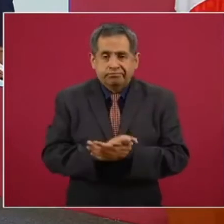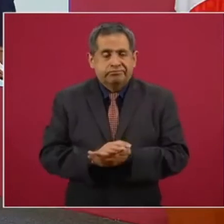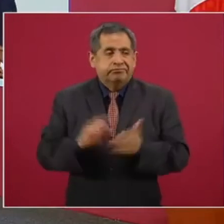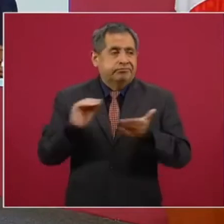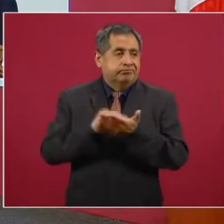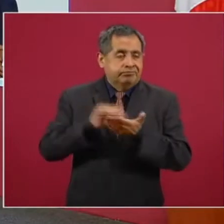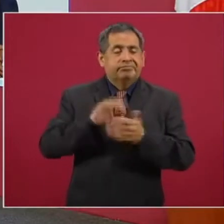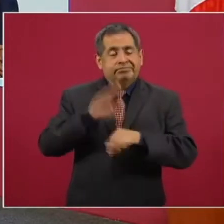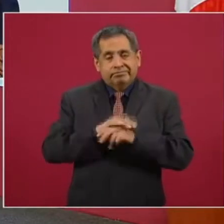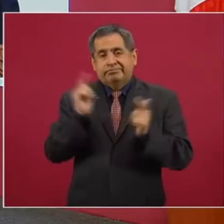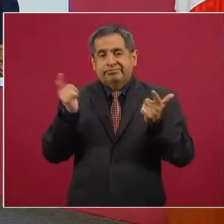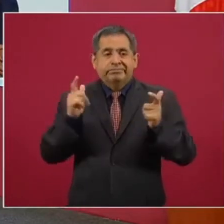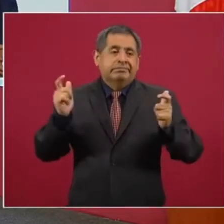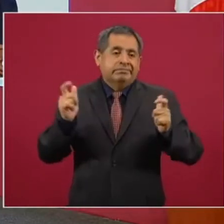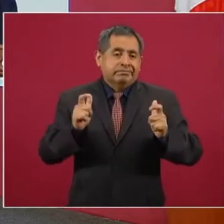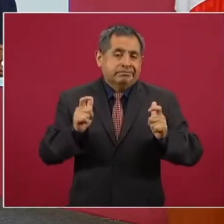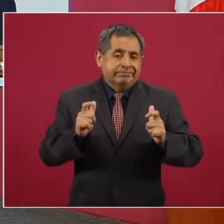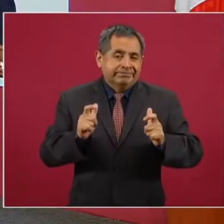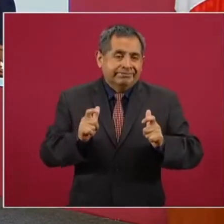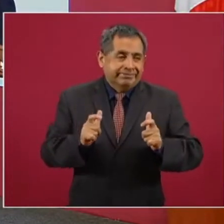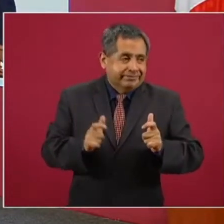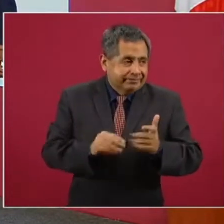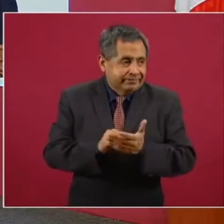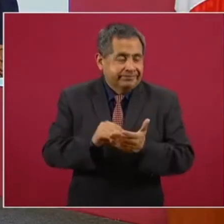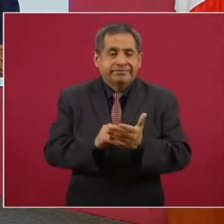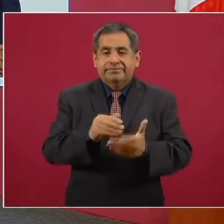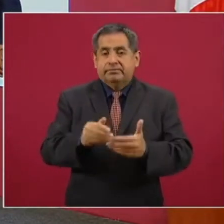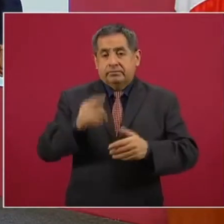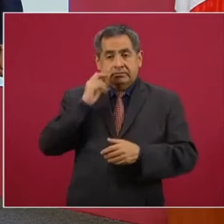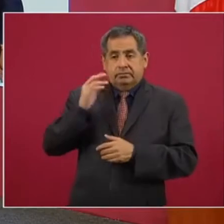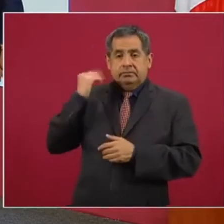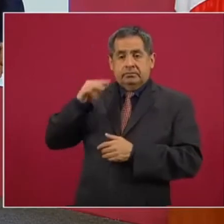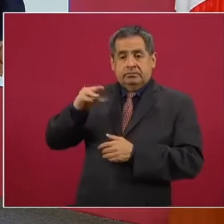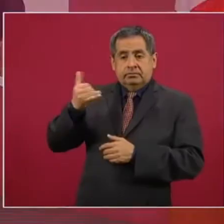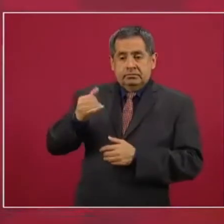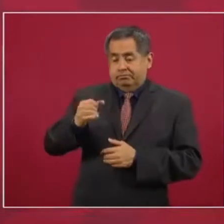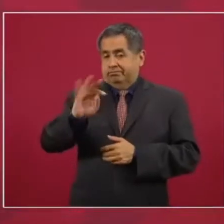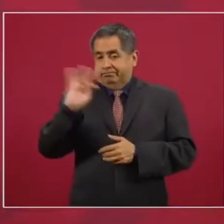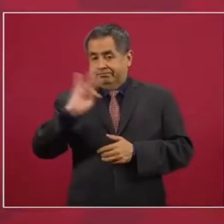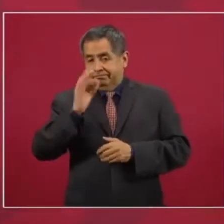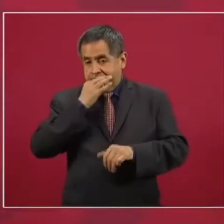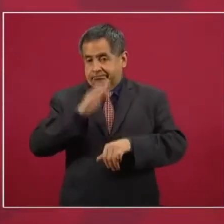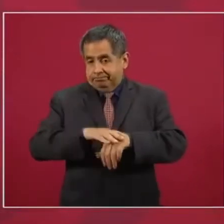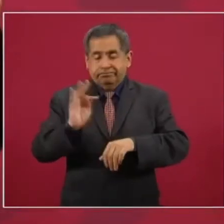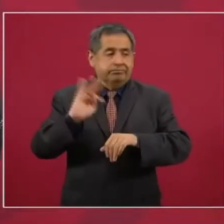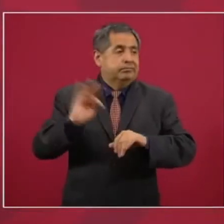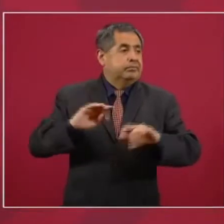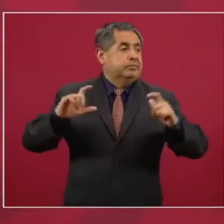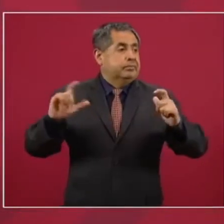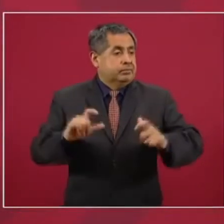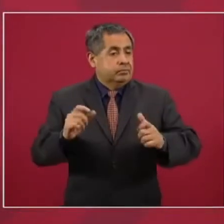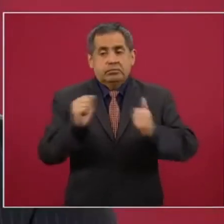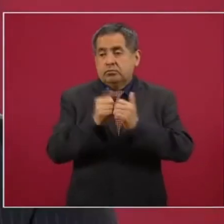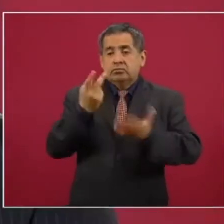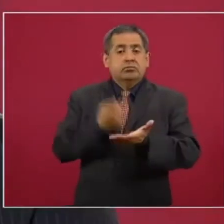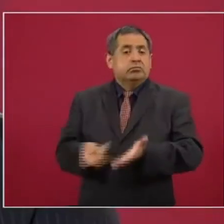perdiendo y puede ser consistente con lo que hemos venido anunciando desde mayo, que es la posibilidad de que conjuntamente con